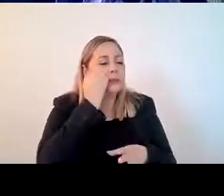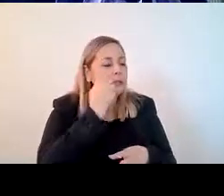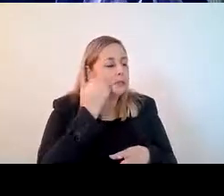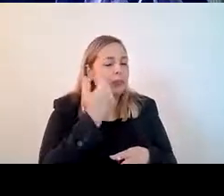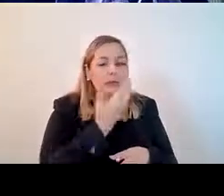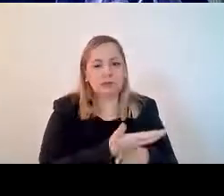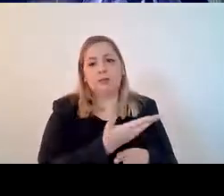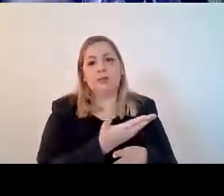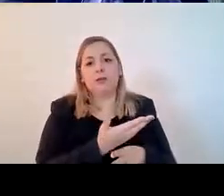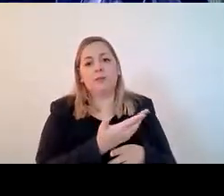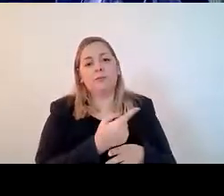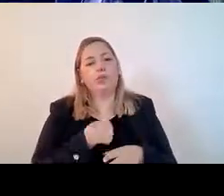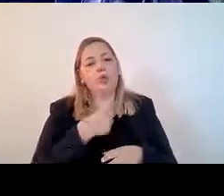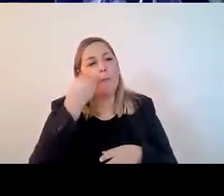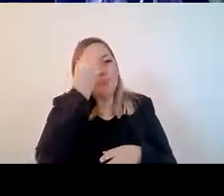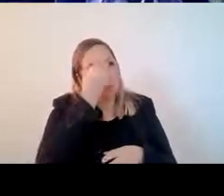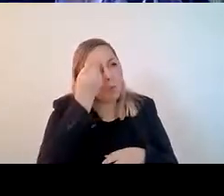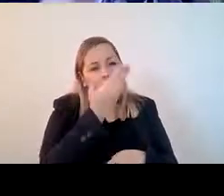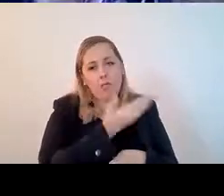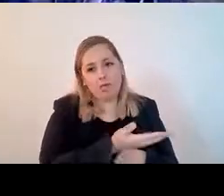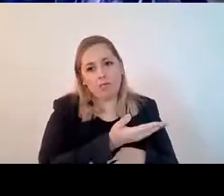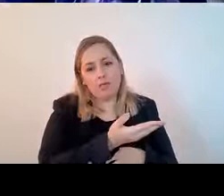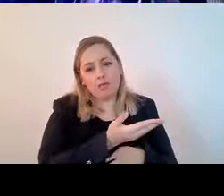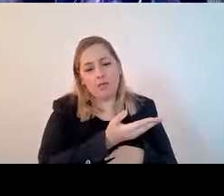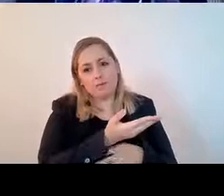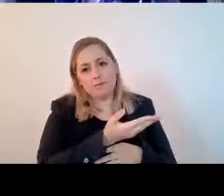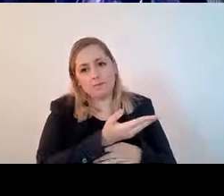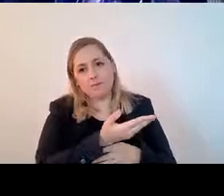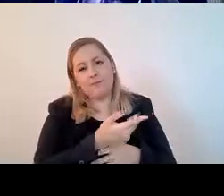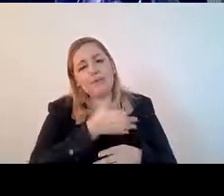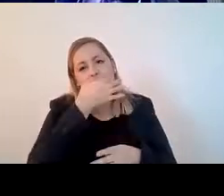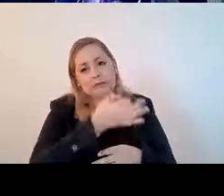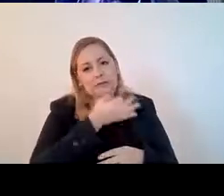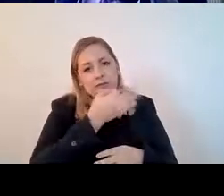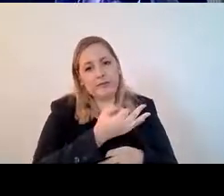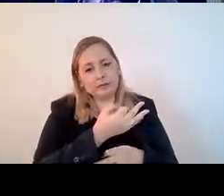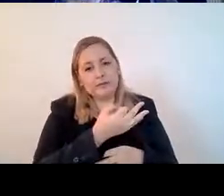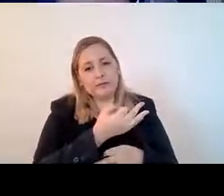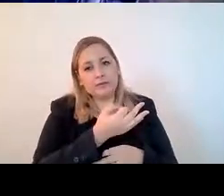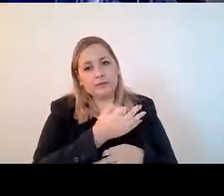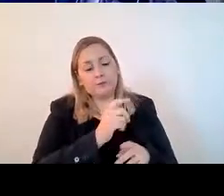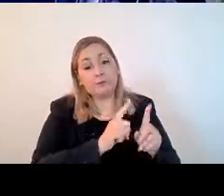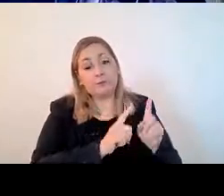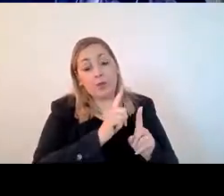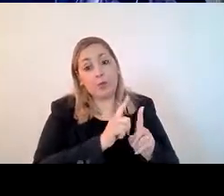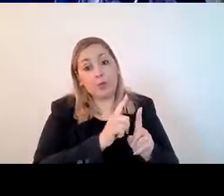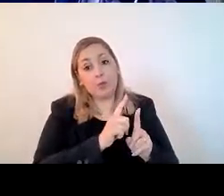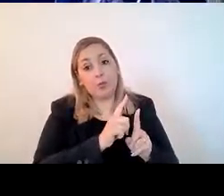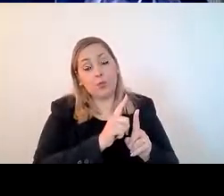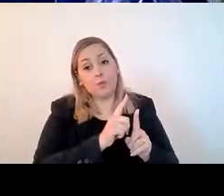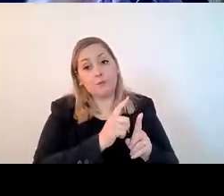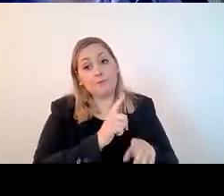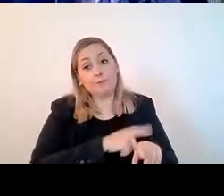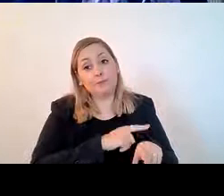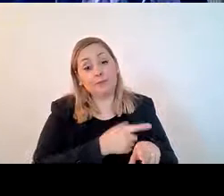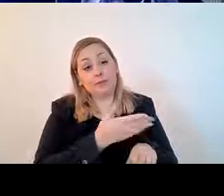quiere, que le preocupa, y decirle y tomar algunas expresiones que en algún momento él